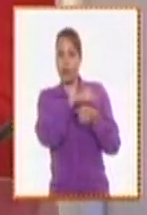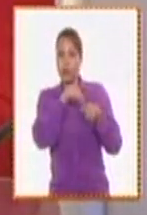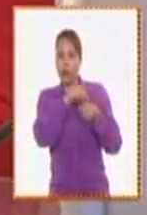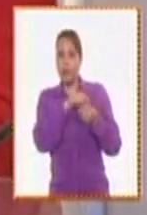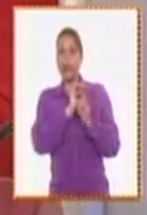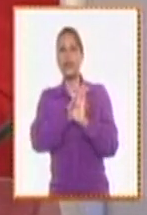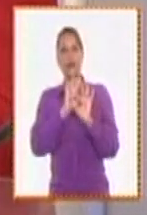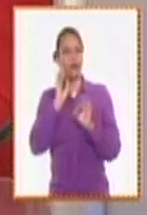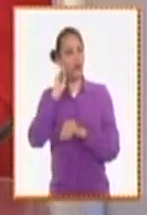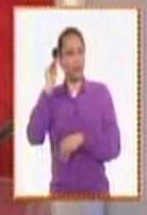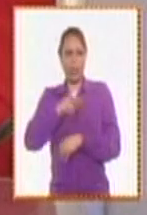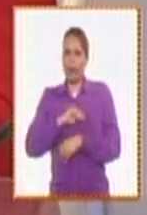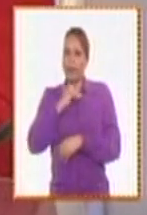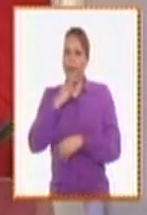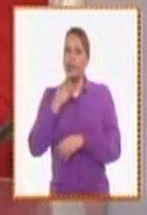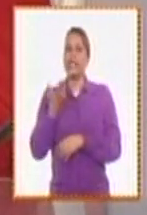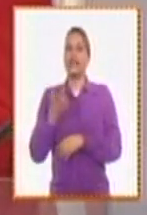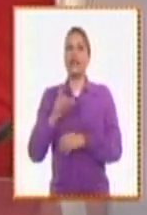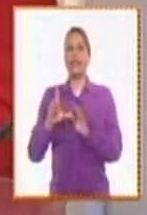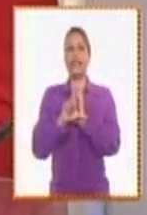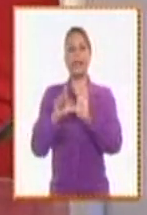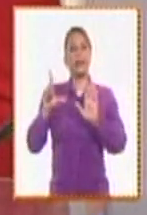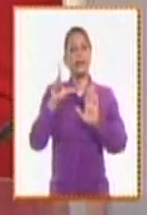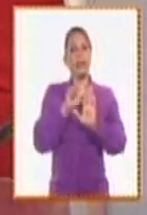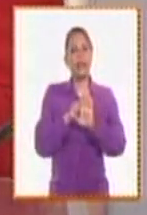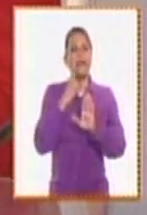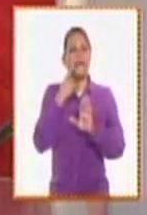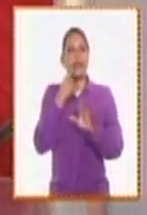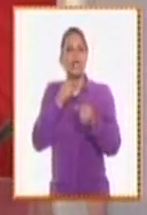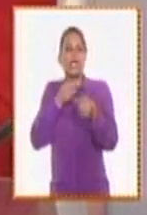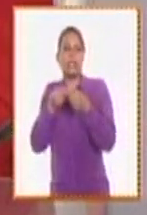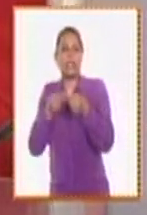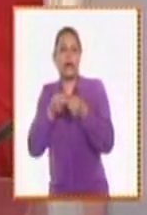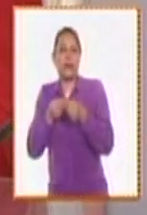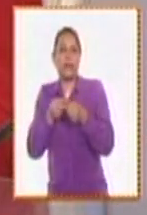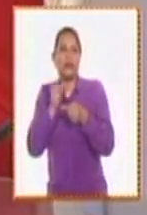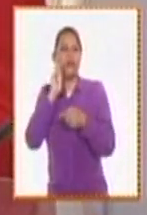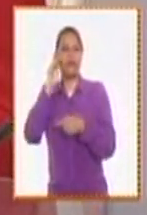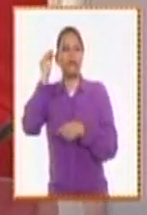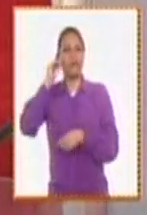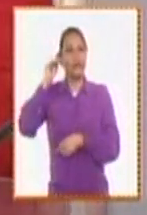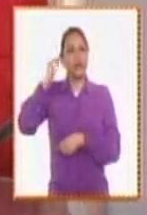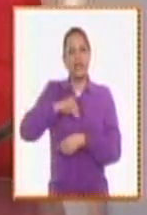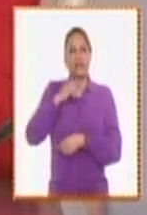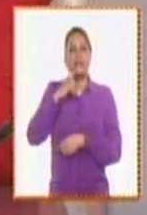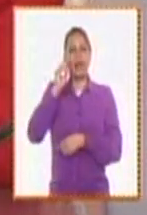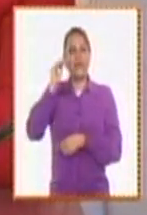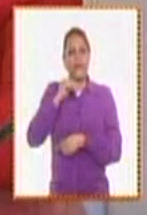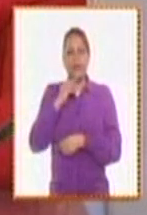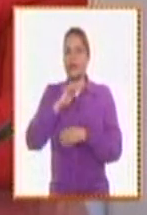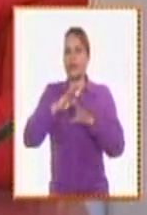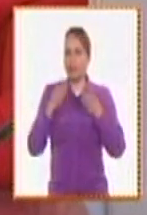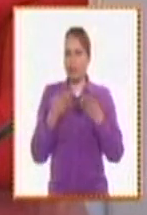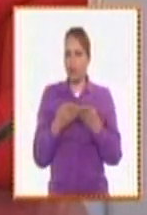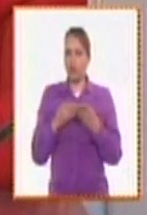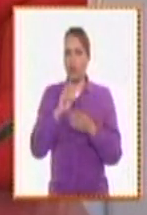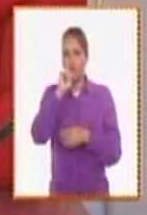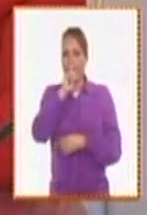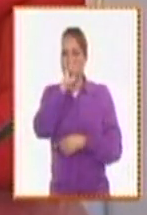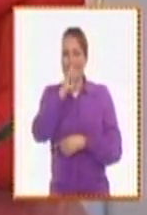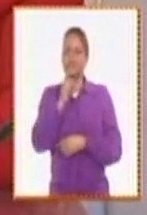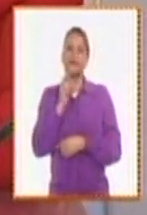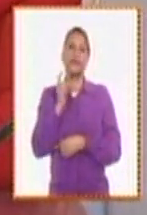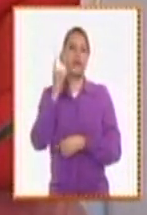de delitos, que pueden tener mayor acercamiento, mayor conocimiento de lo que puede estar pasando, y por eso es que